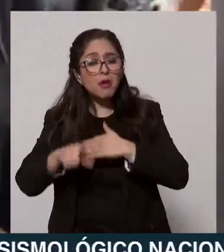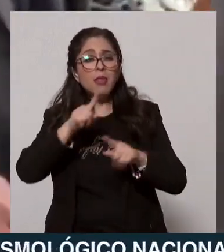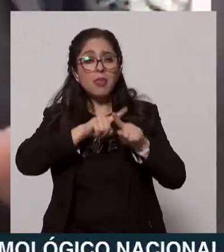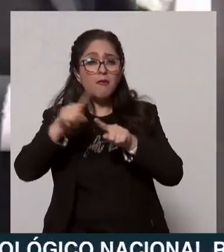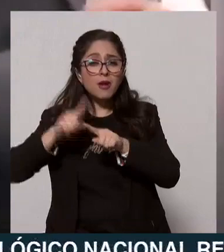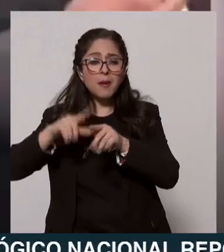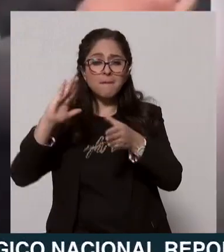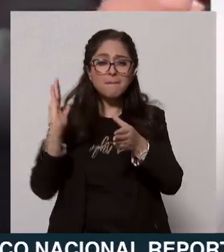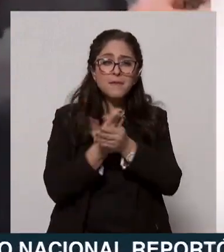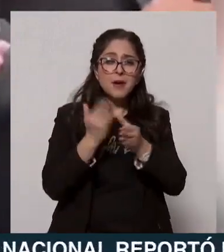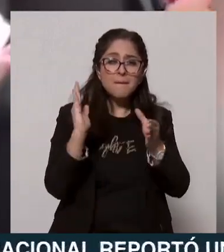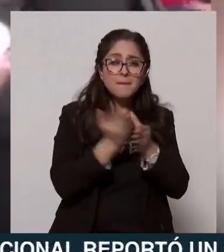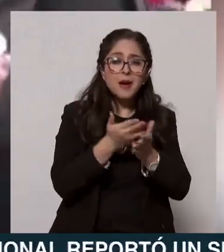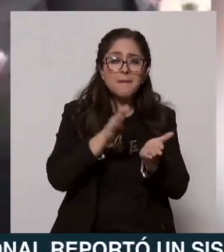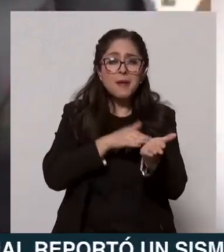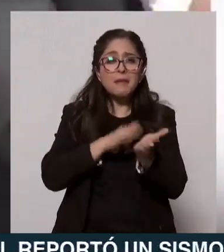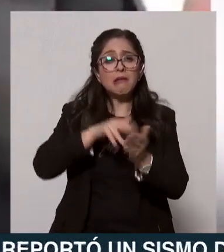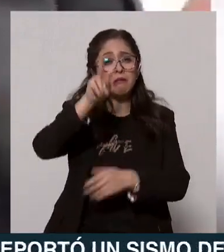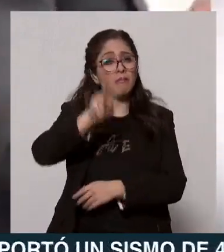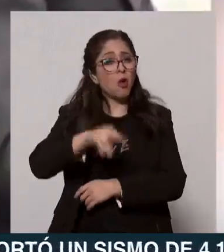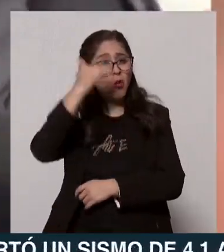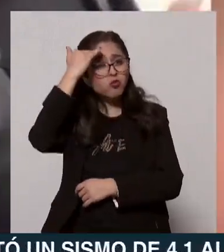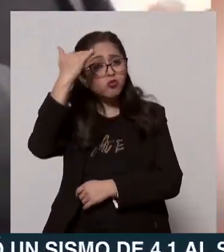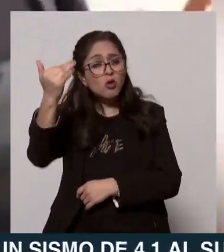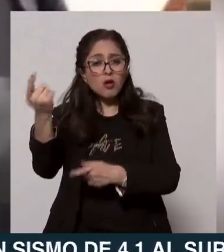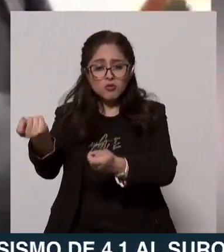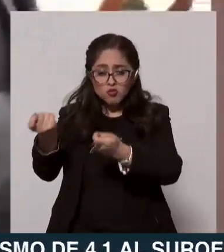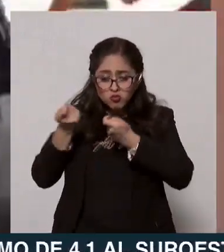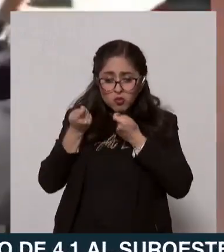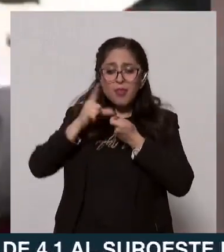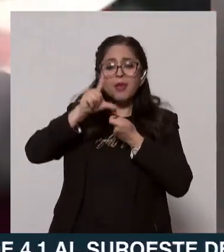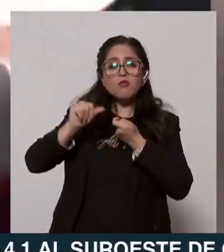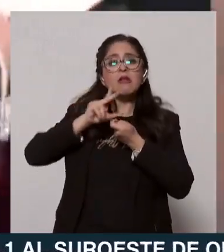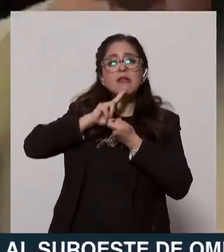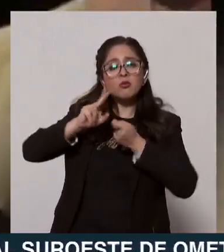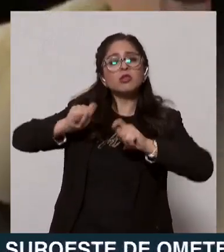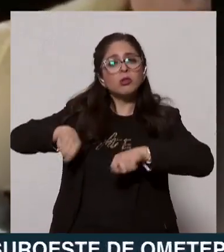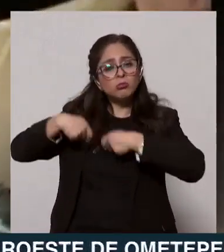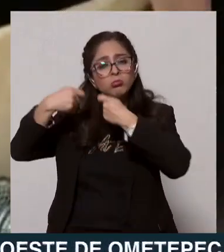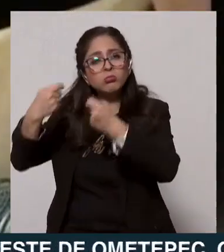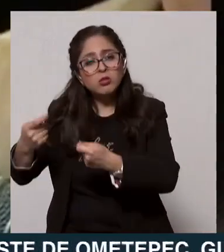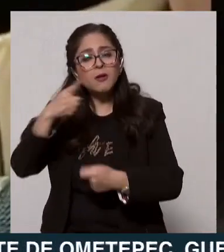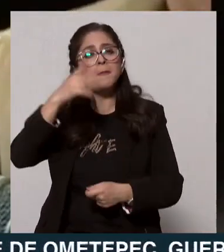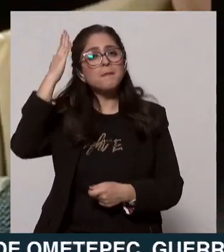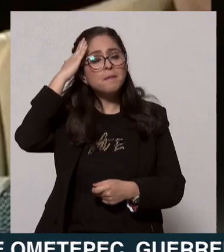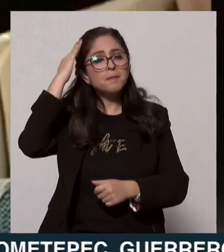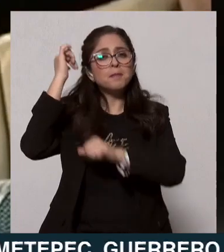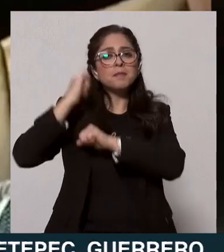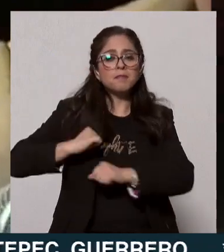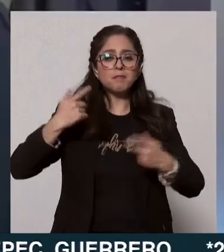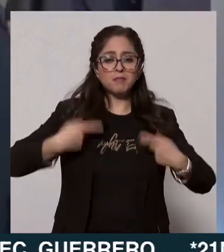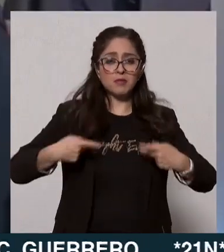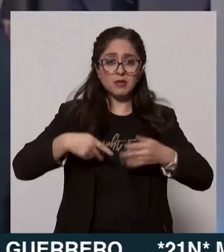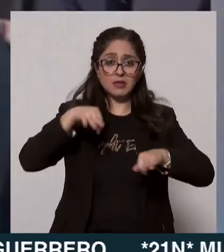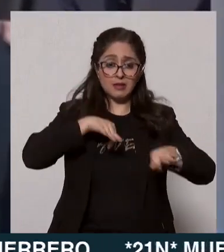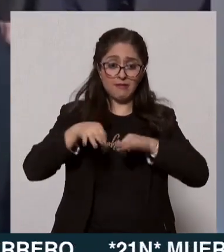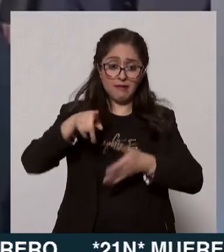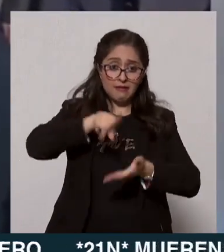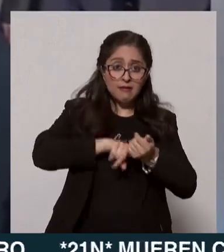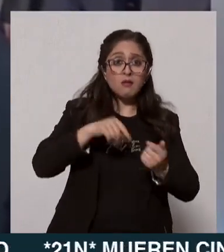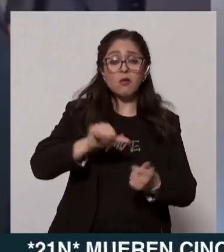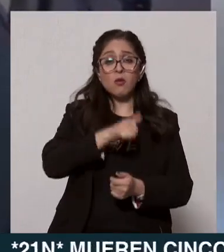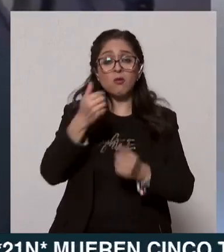oficios, que tardan mucho en llegar, en contestar de autoridades internas y externas de la Procuraduría. Ahora con la